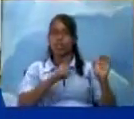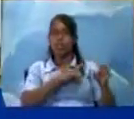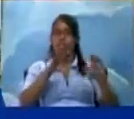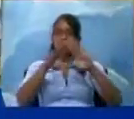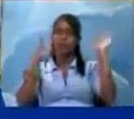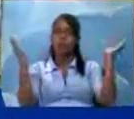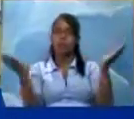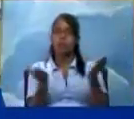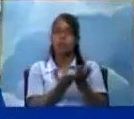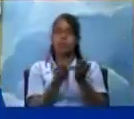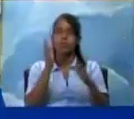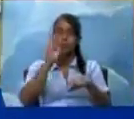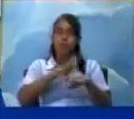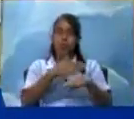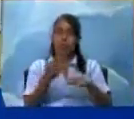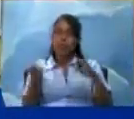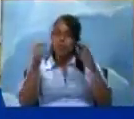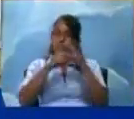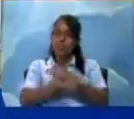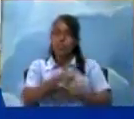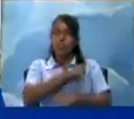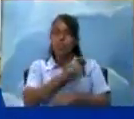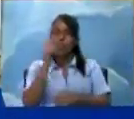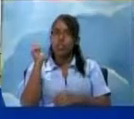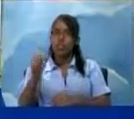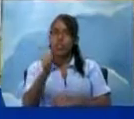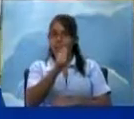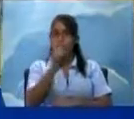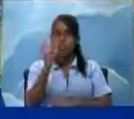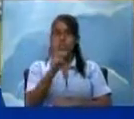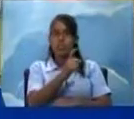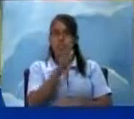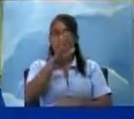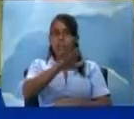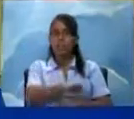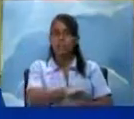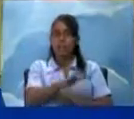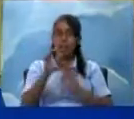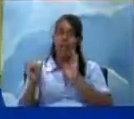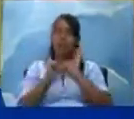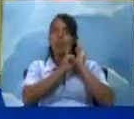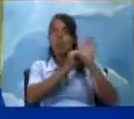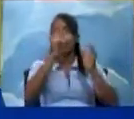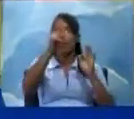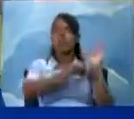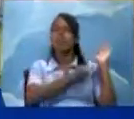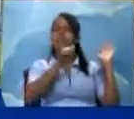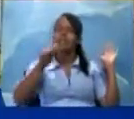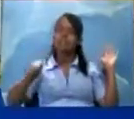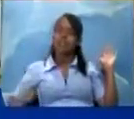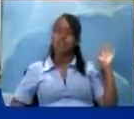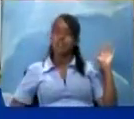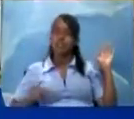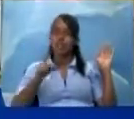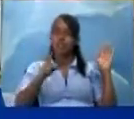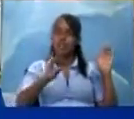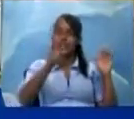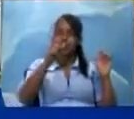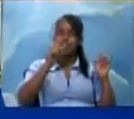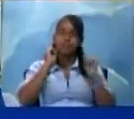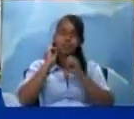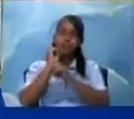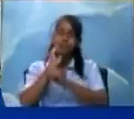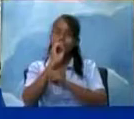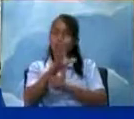del mundo, porque dentro de cada ser humano está la imagen del Señor, ese